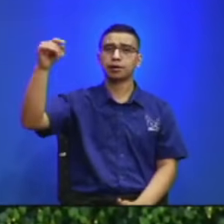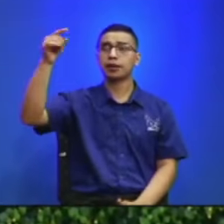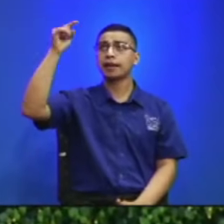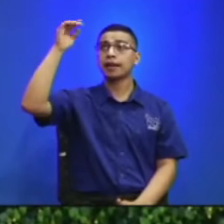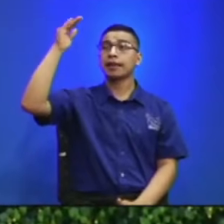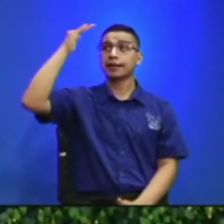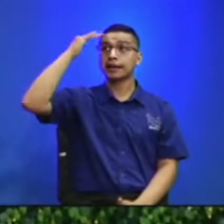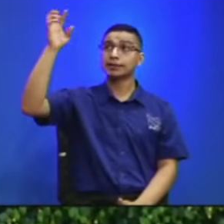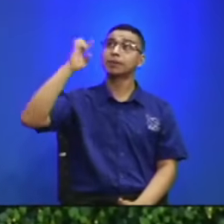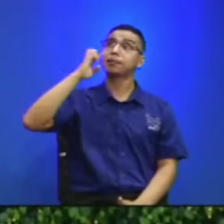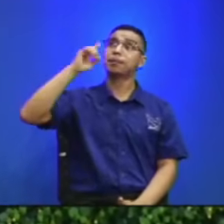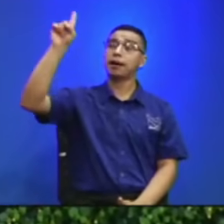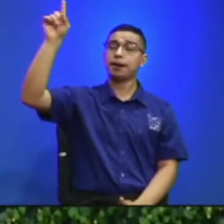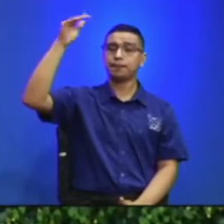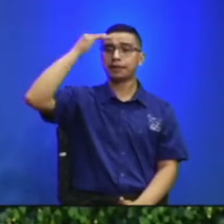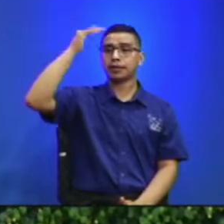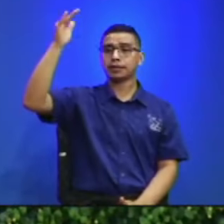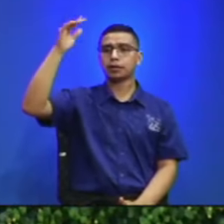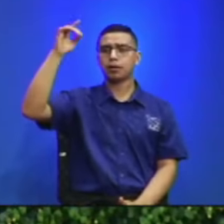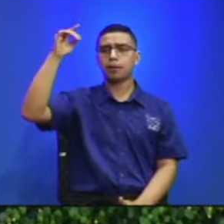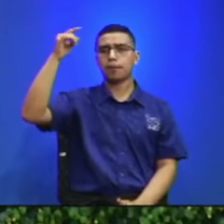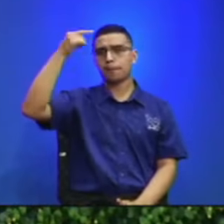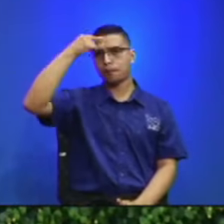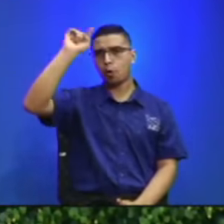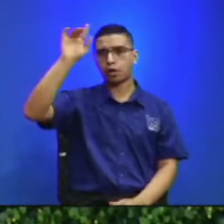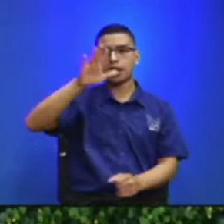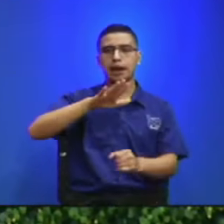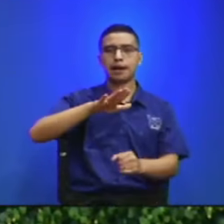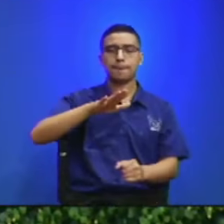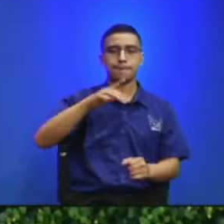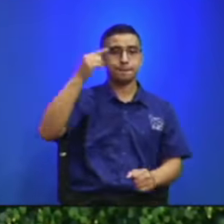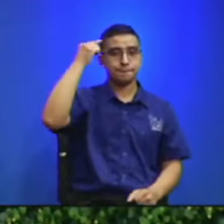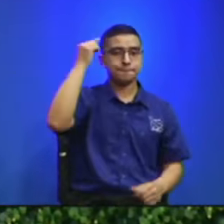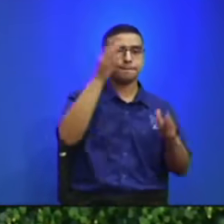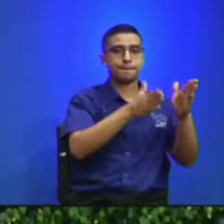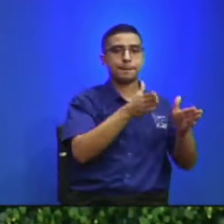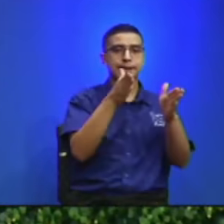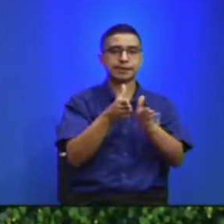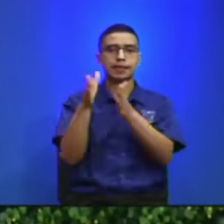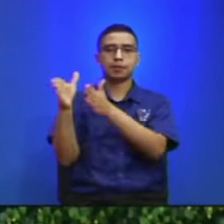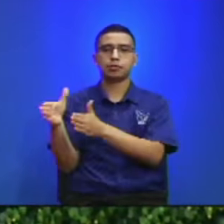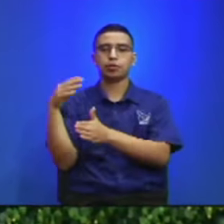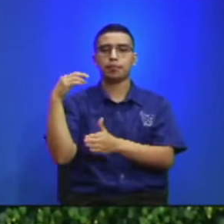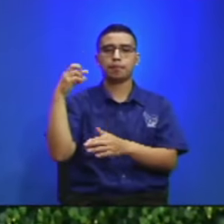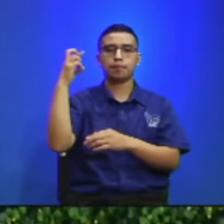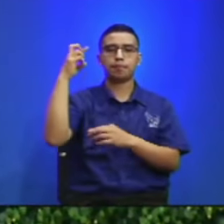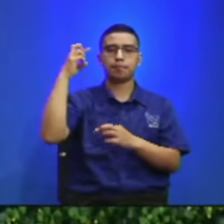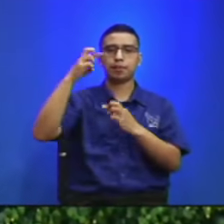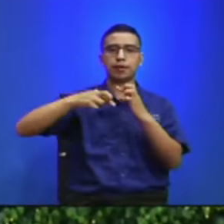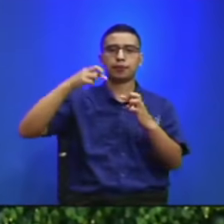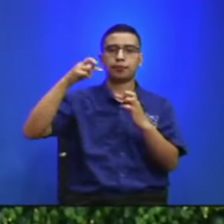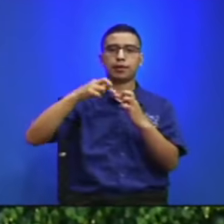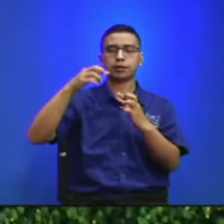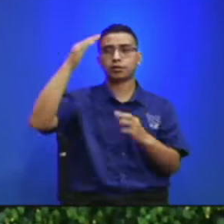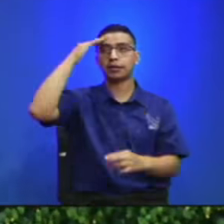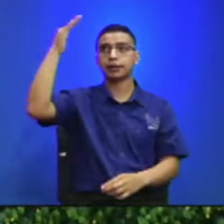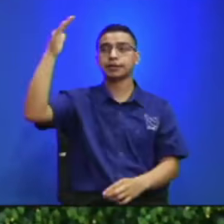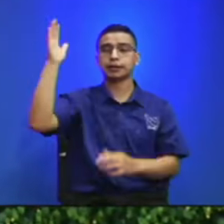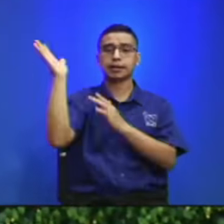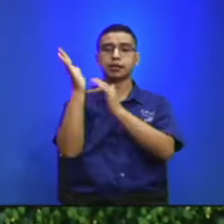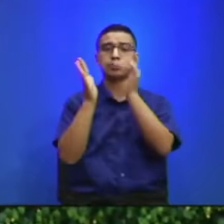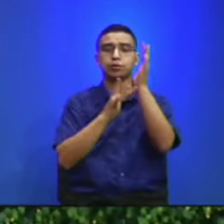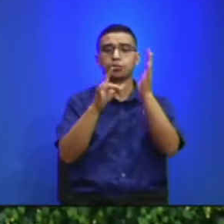padre por este plan tan perfecto gracias señor jesucristo por tu